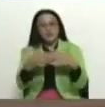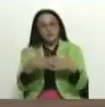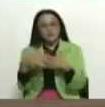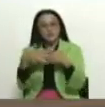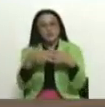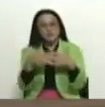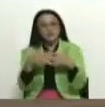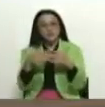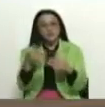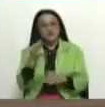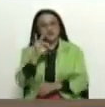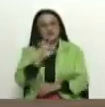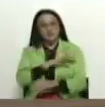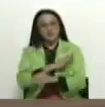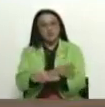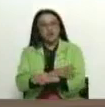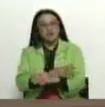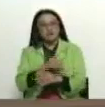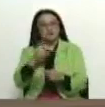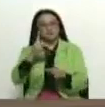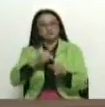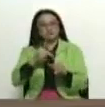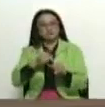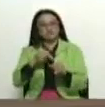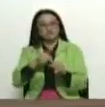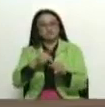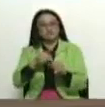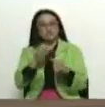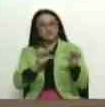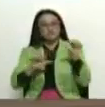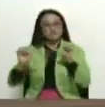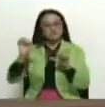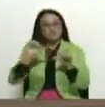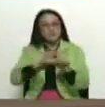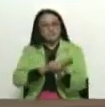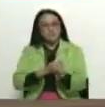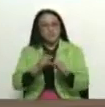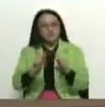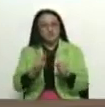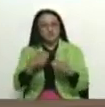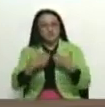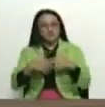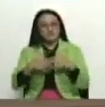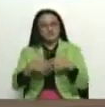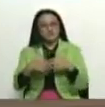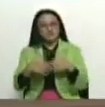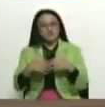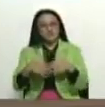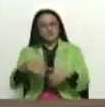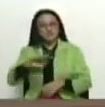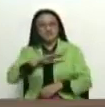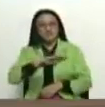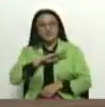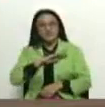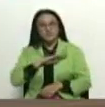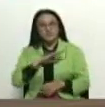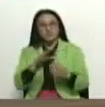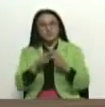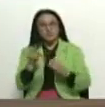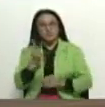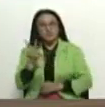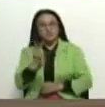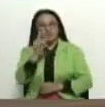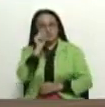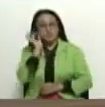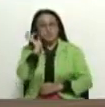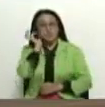tiene 3 poderosas refinerías, una superpoderosa empresa que le pertenece a los venezolanos y las